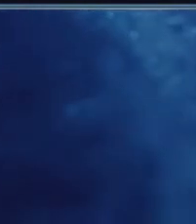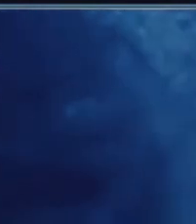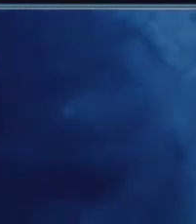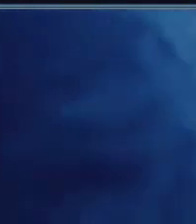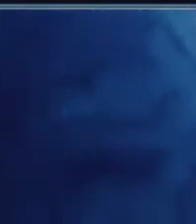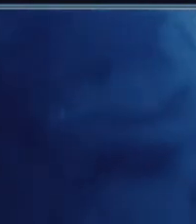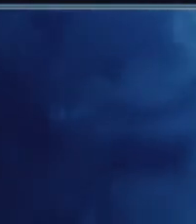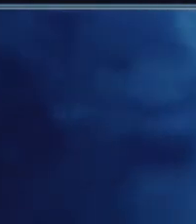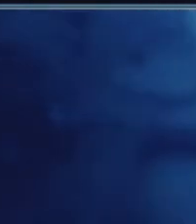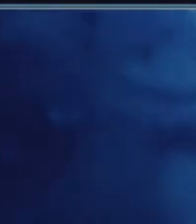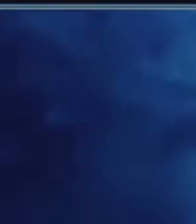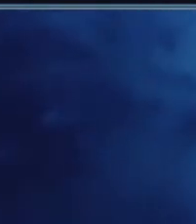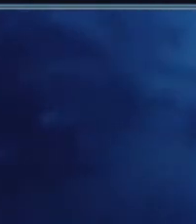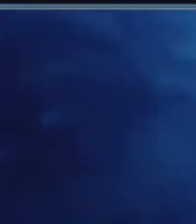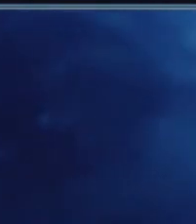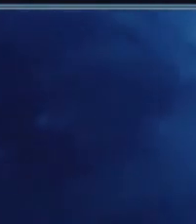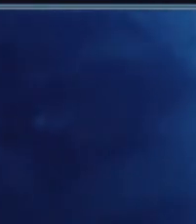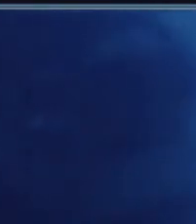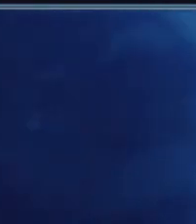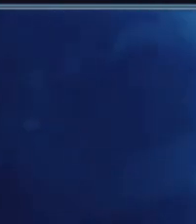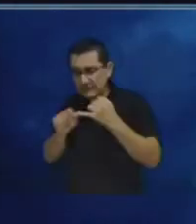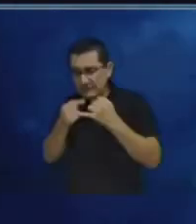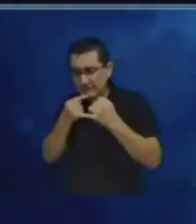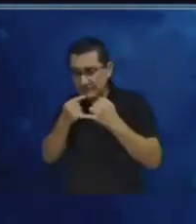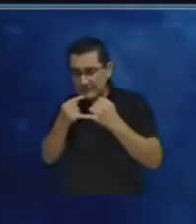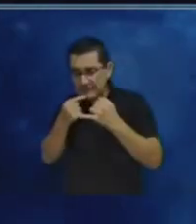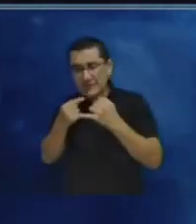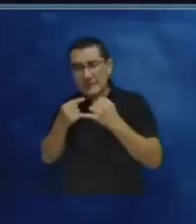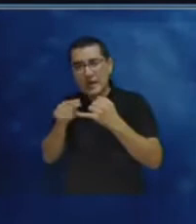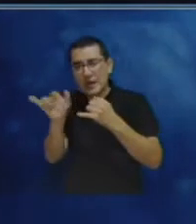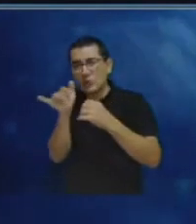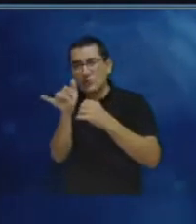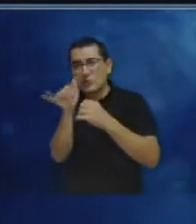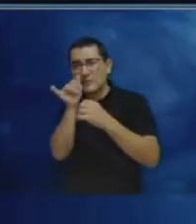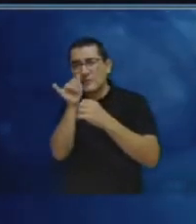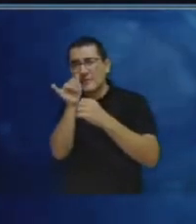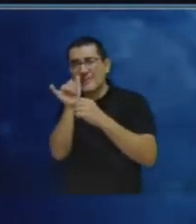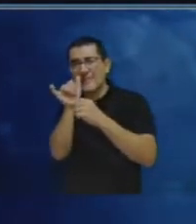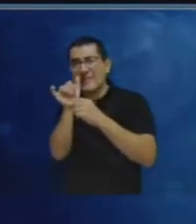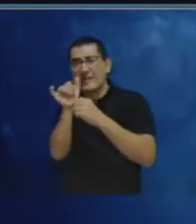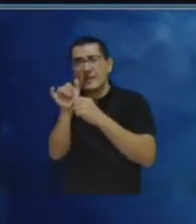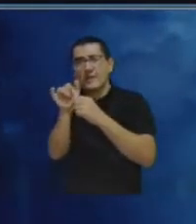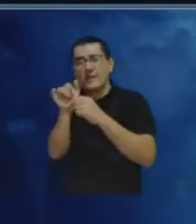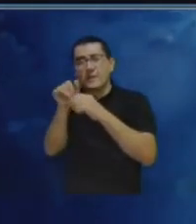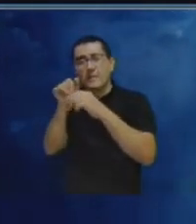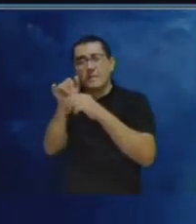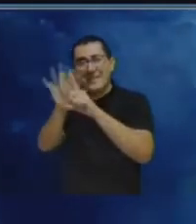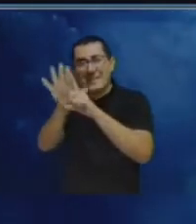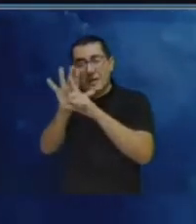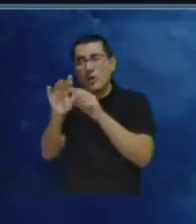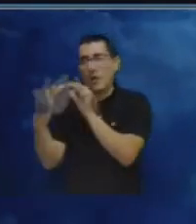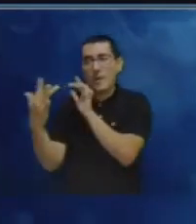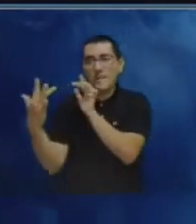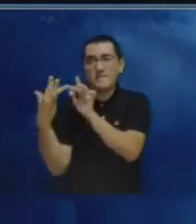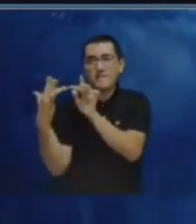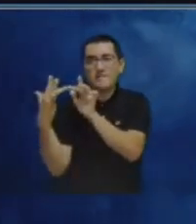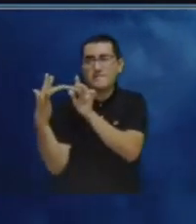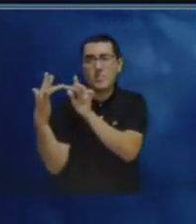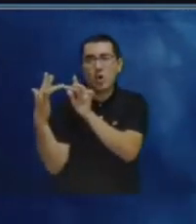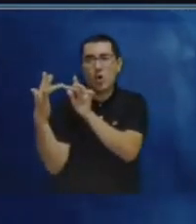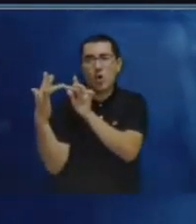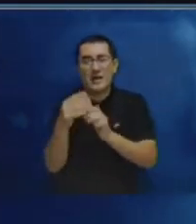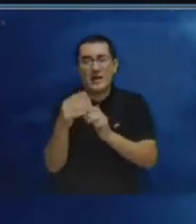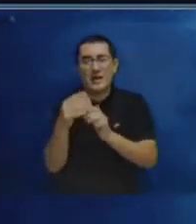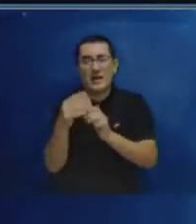fincas que hicieron parte del proyecto es justamente si tenían conectividad. Conectividad a través de IMT o a